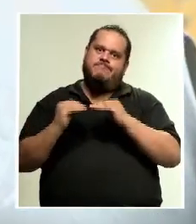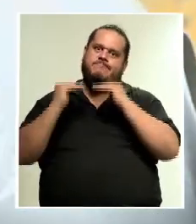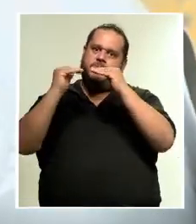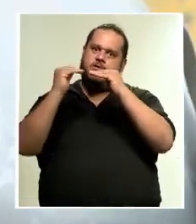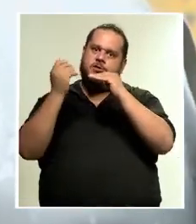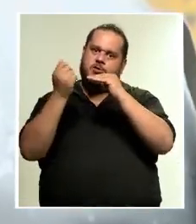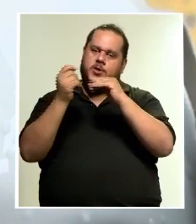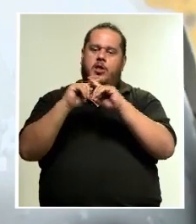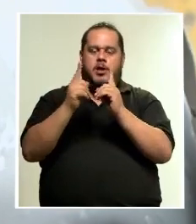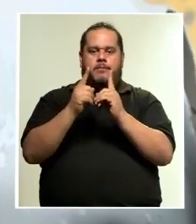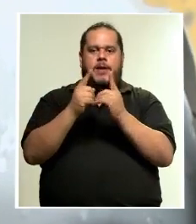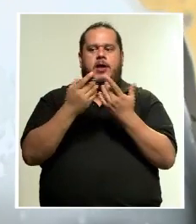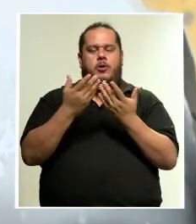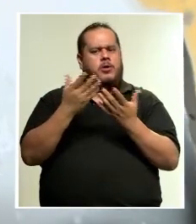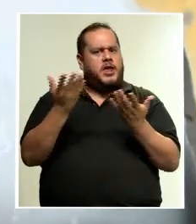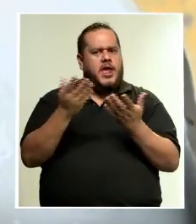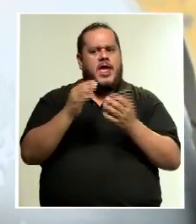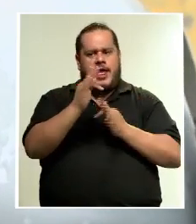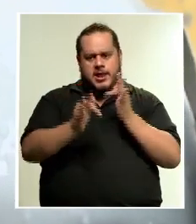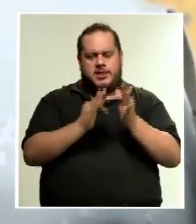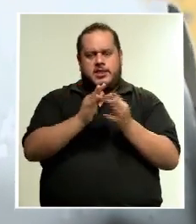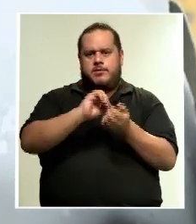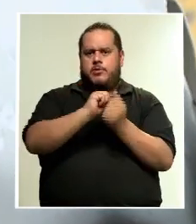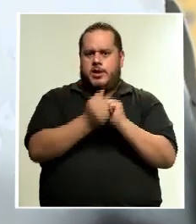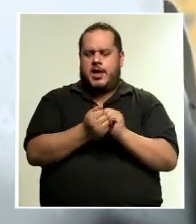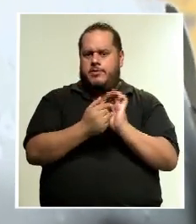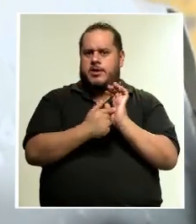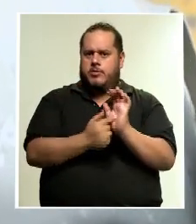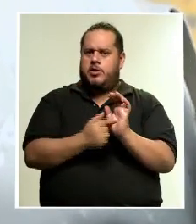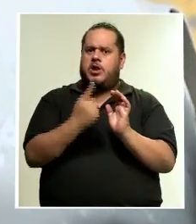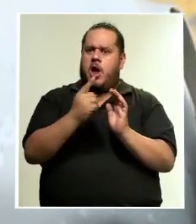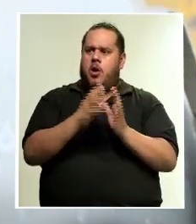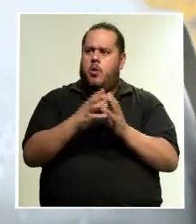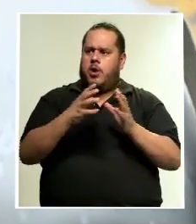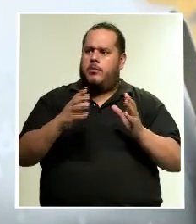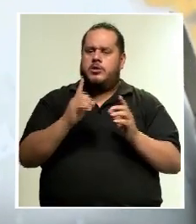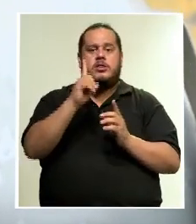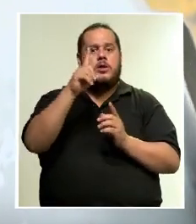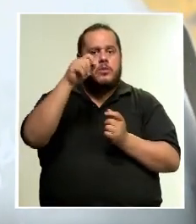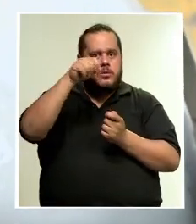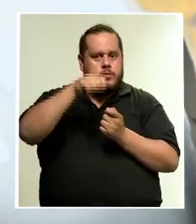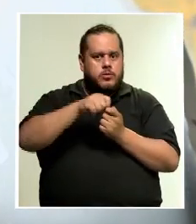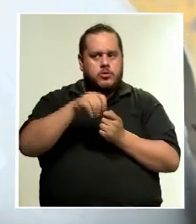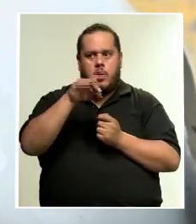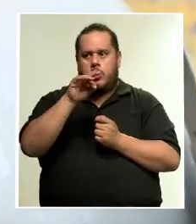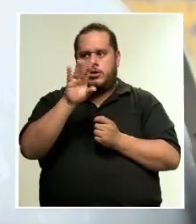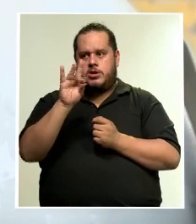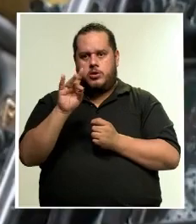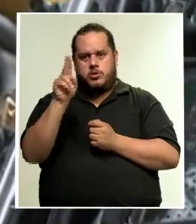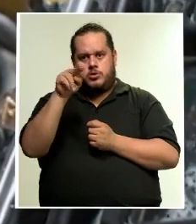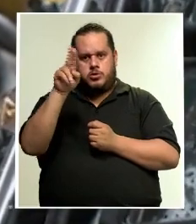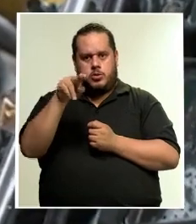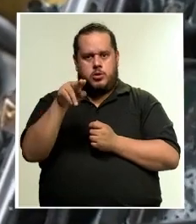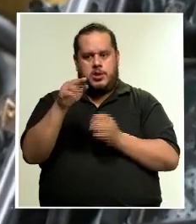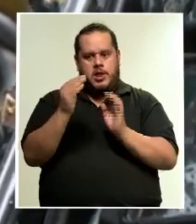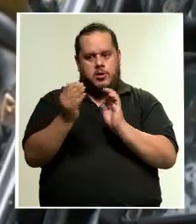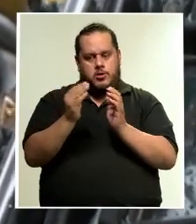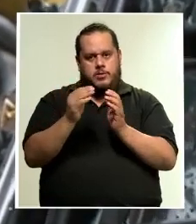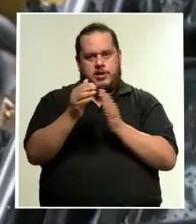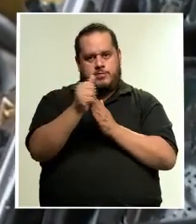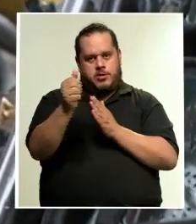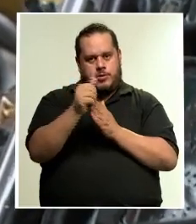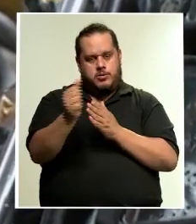a considerar es el tipo de cambio, que muestra en esta oportunidad un aumento de 1.88 colones con respecto al